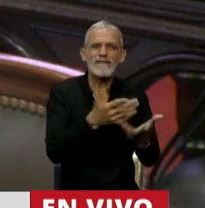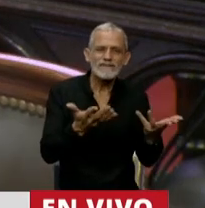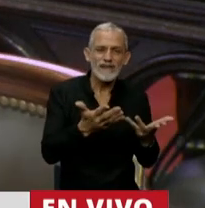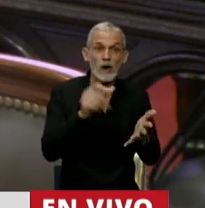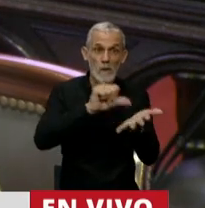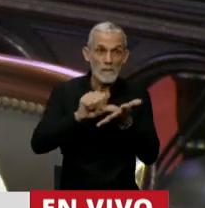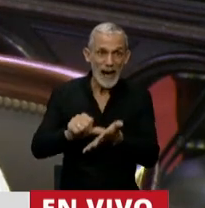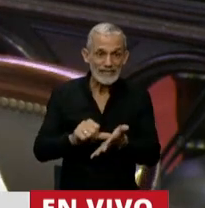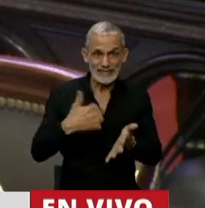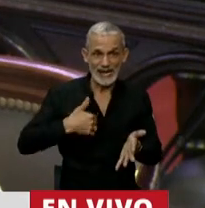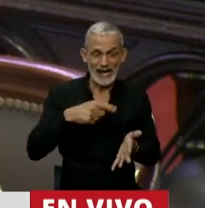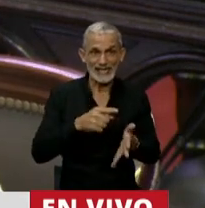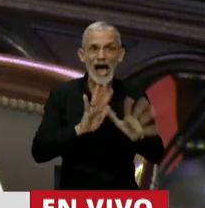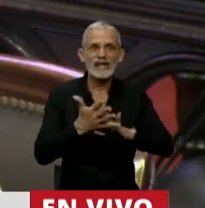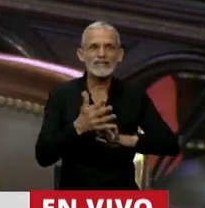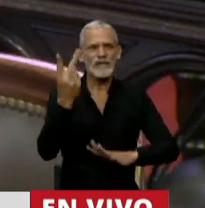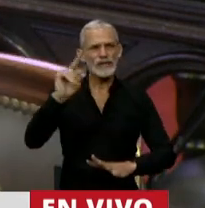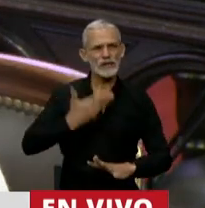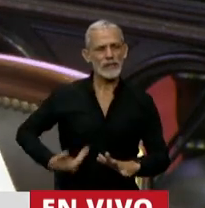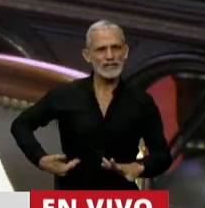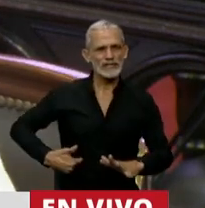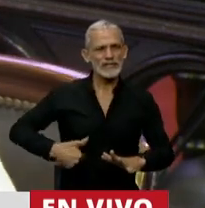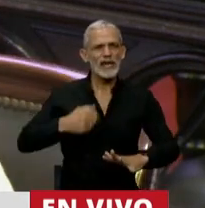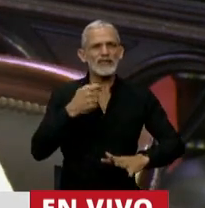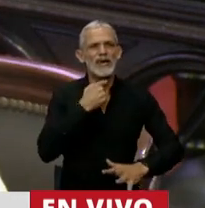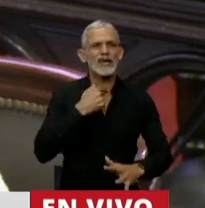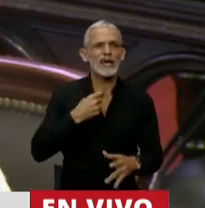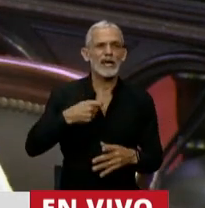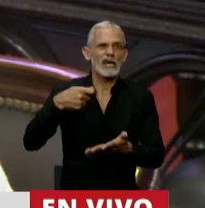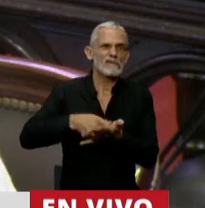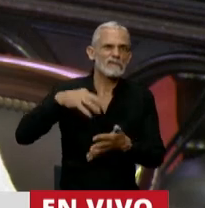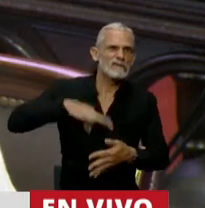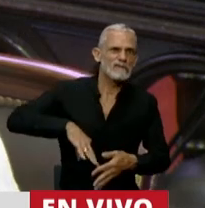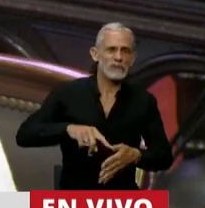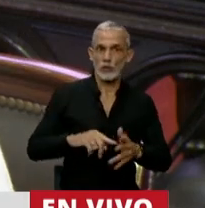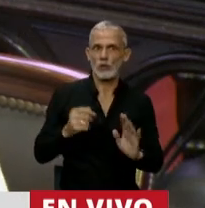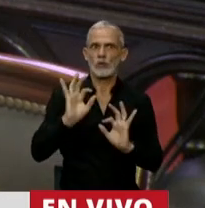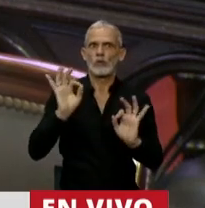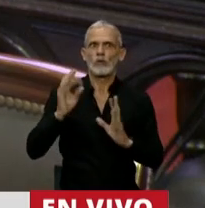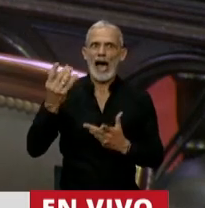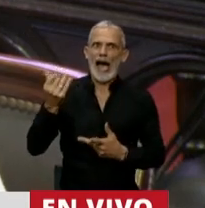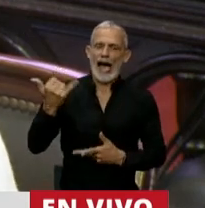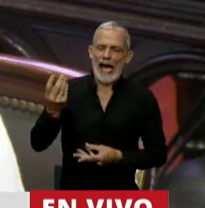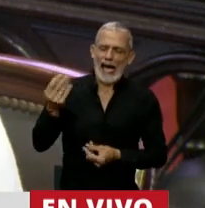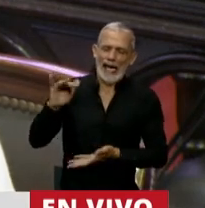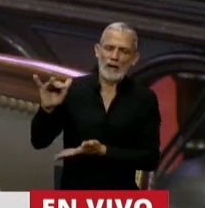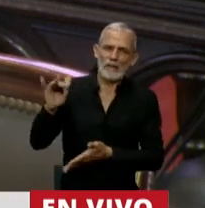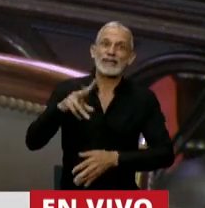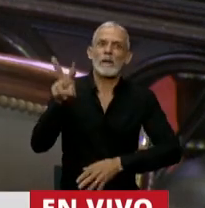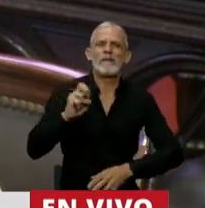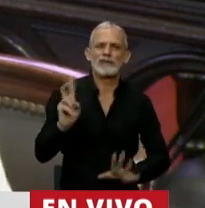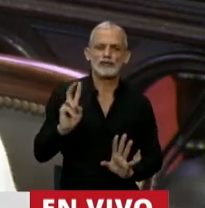En un país donde la vicepresidente pretende no pagar ganancias en su abultadísima